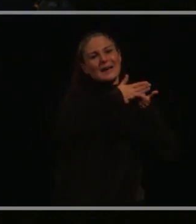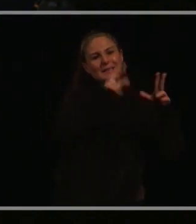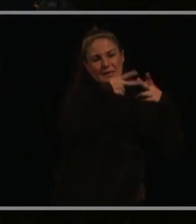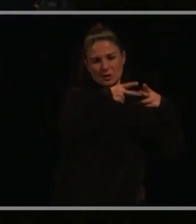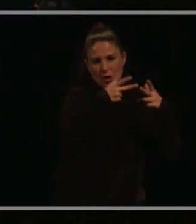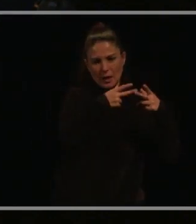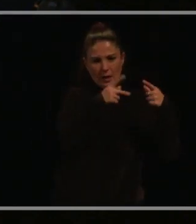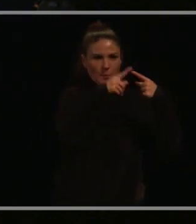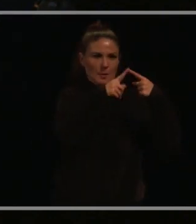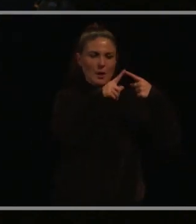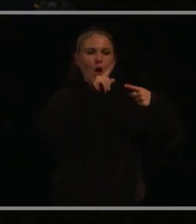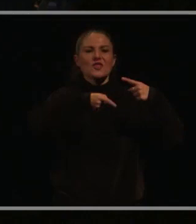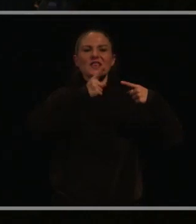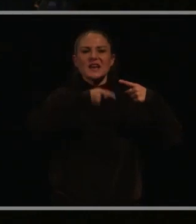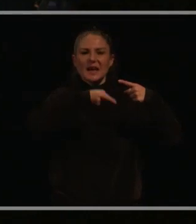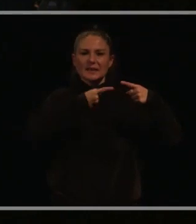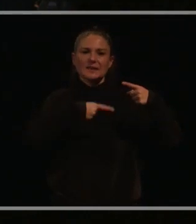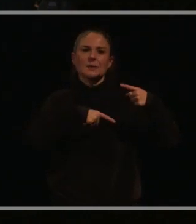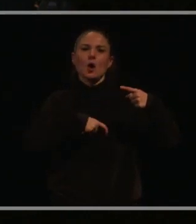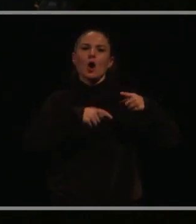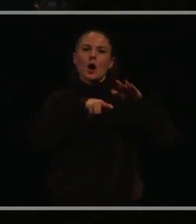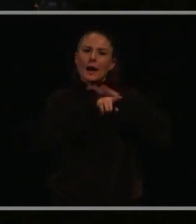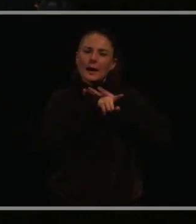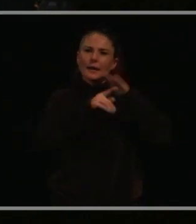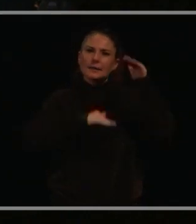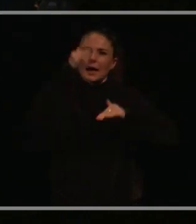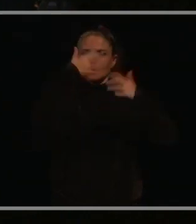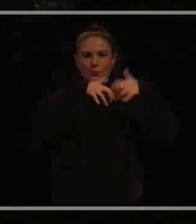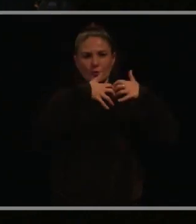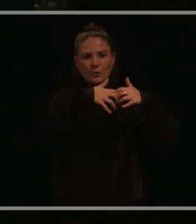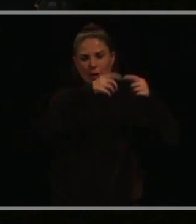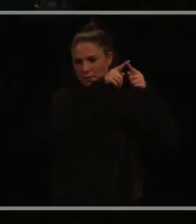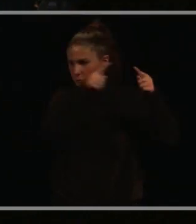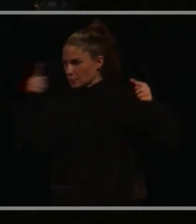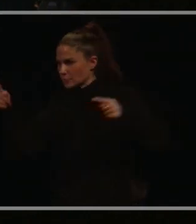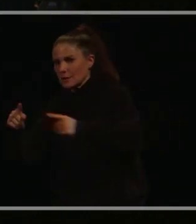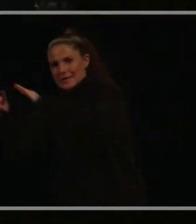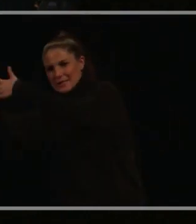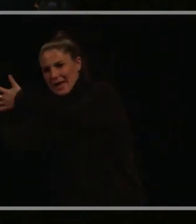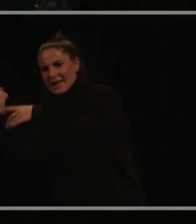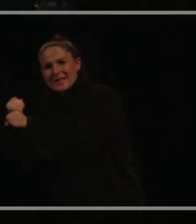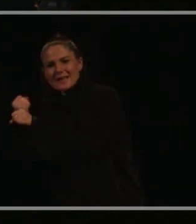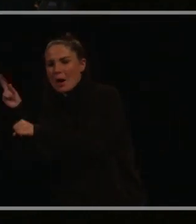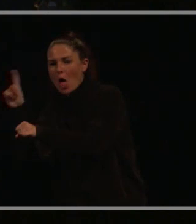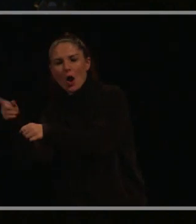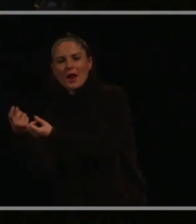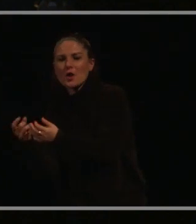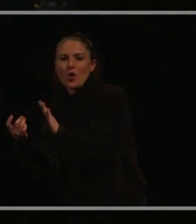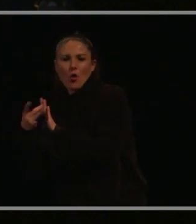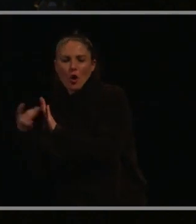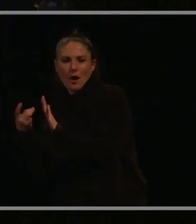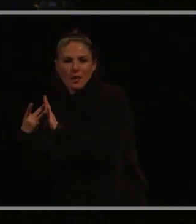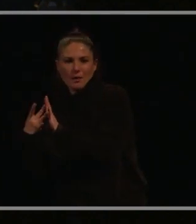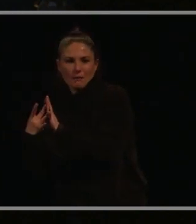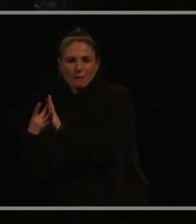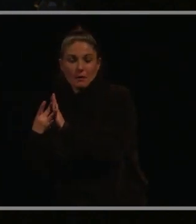1, directivos, gerentes, altos funcionarios. En el extremo del eje, la clase social 6, trabajadores no cualificados. Y lo que